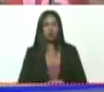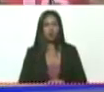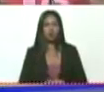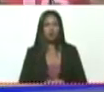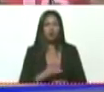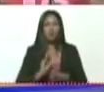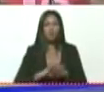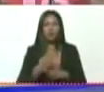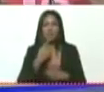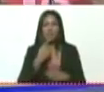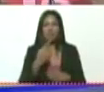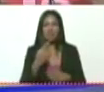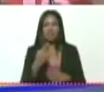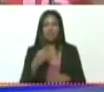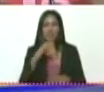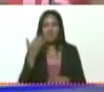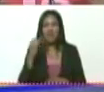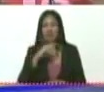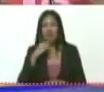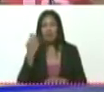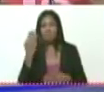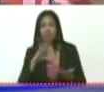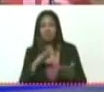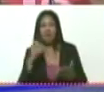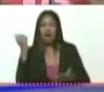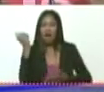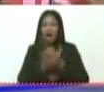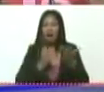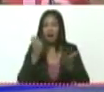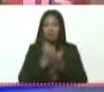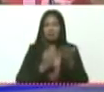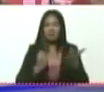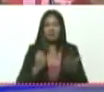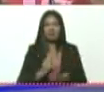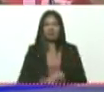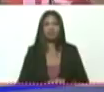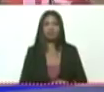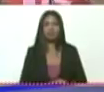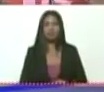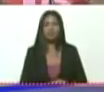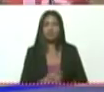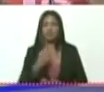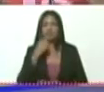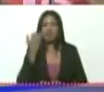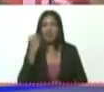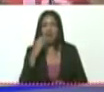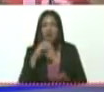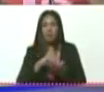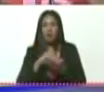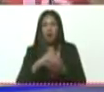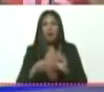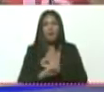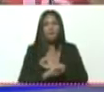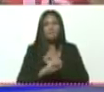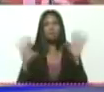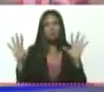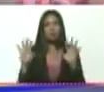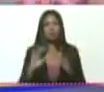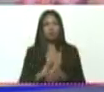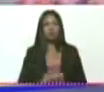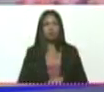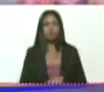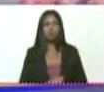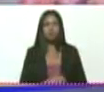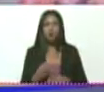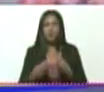Porque el que dice que hay que matar, asesinar, el que dice que hay que poner bombas, ¿cómo